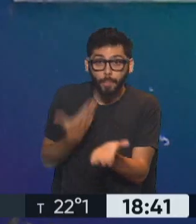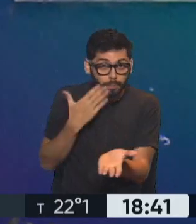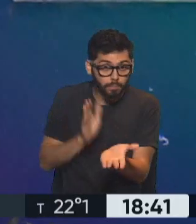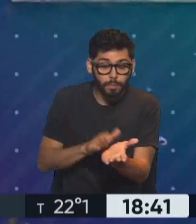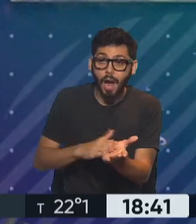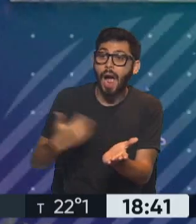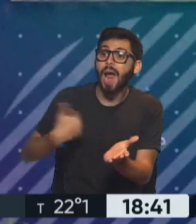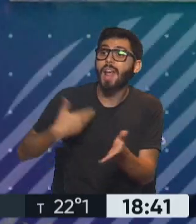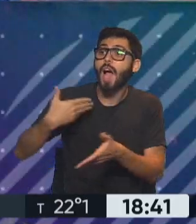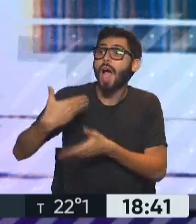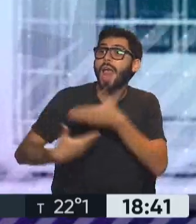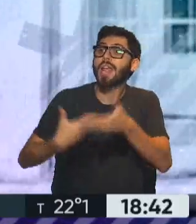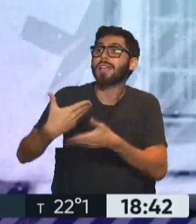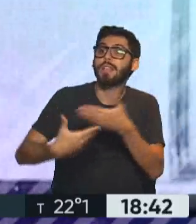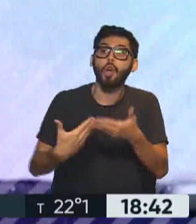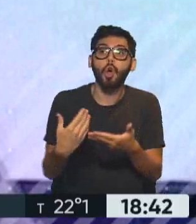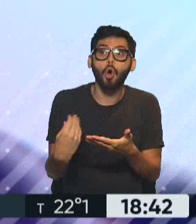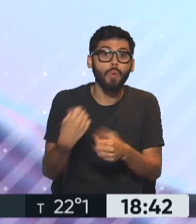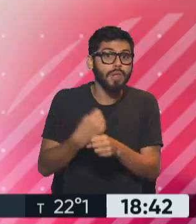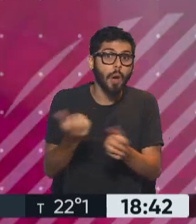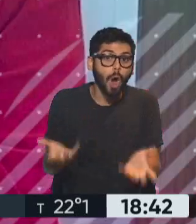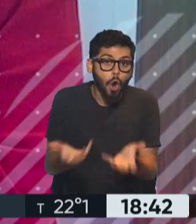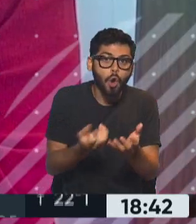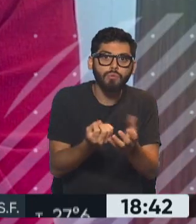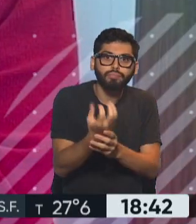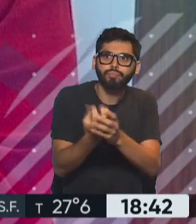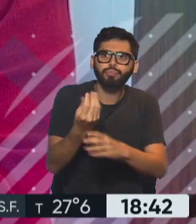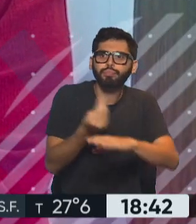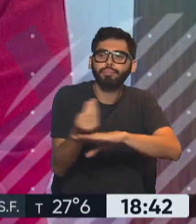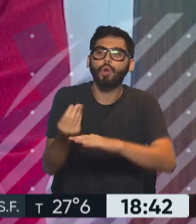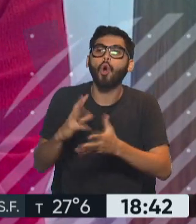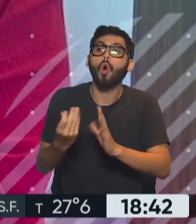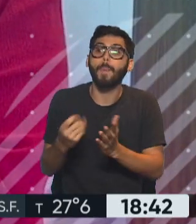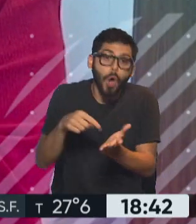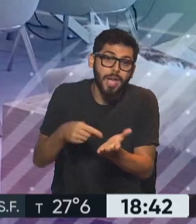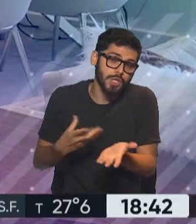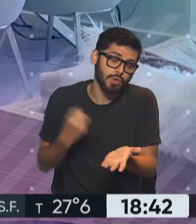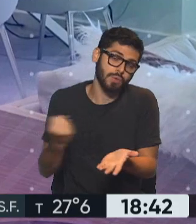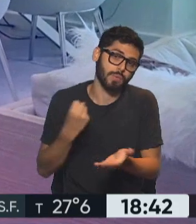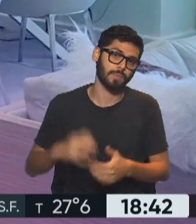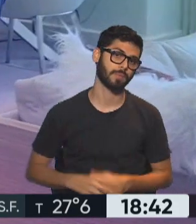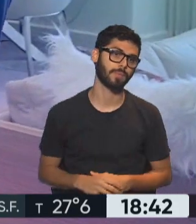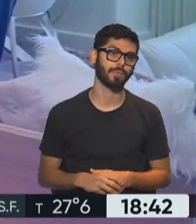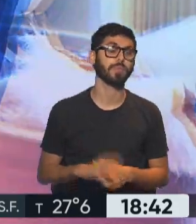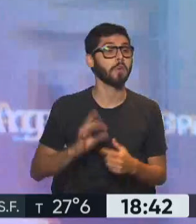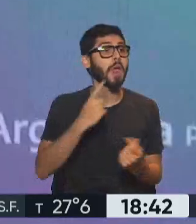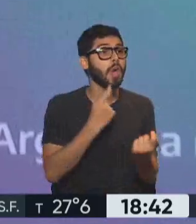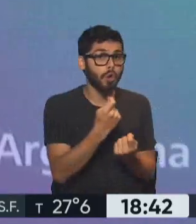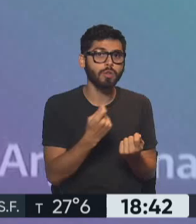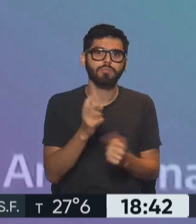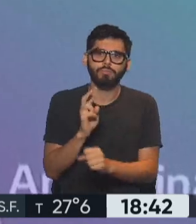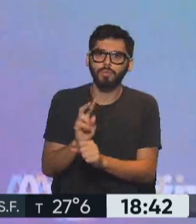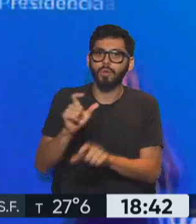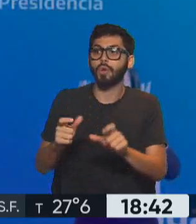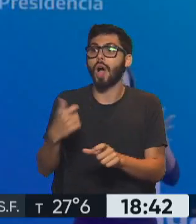va a volver a crecer y va a volver a generar trabajo. Ahora, en esa negociación vamos a defender las jubilaciones de